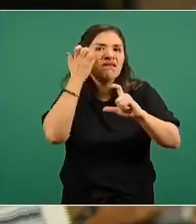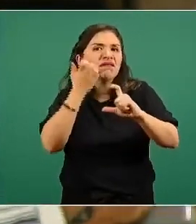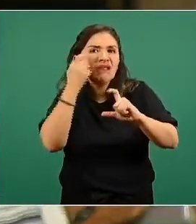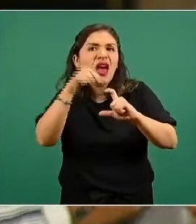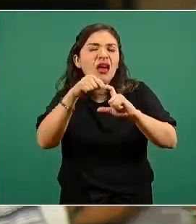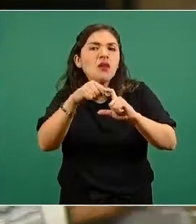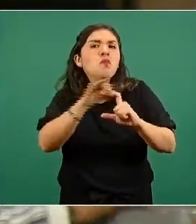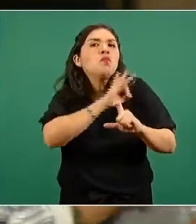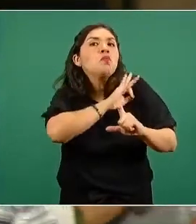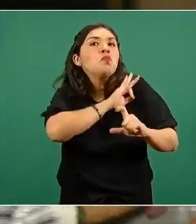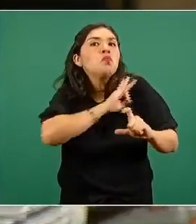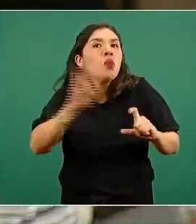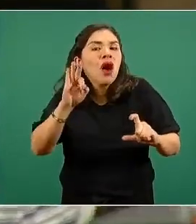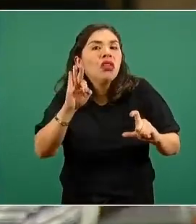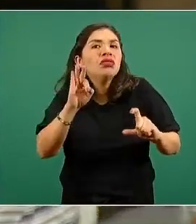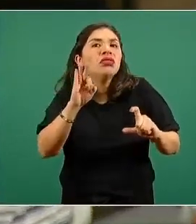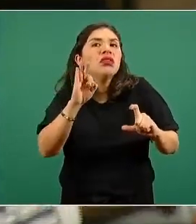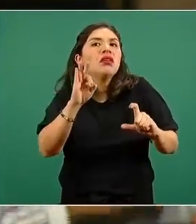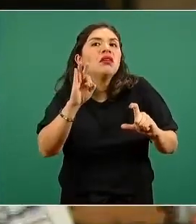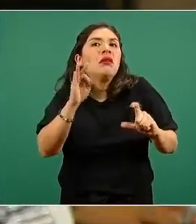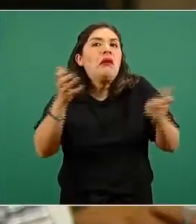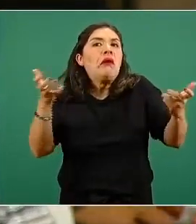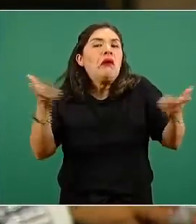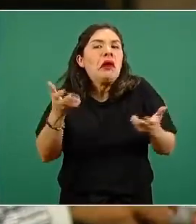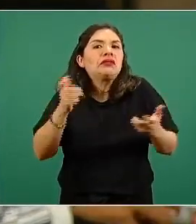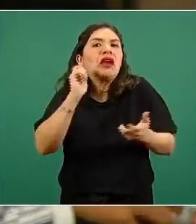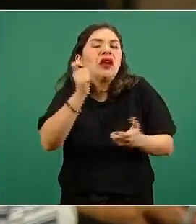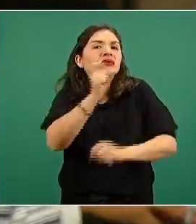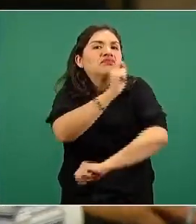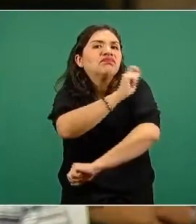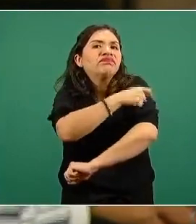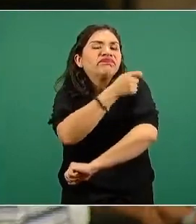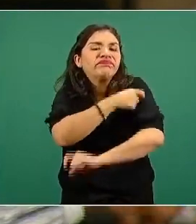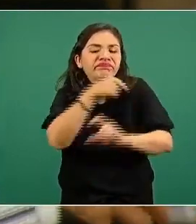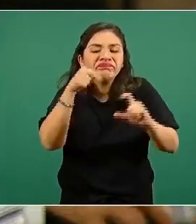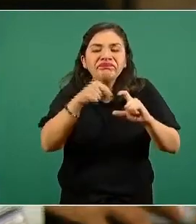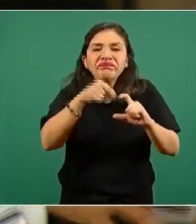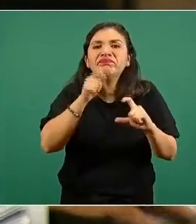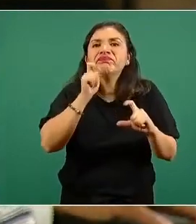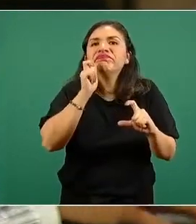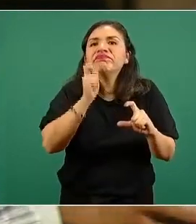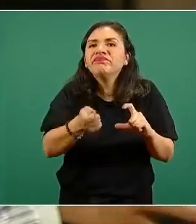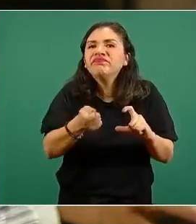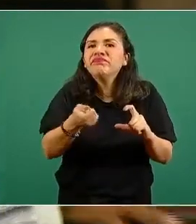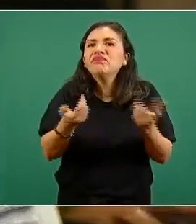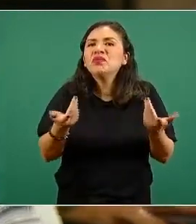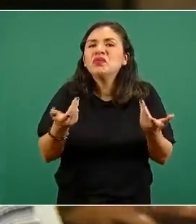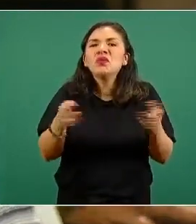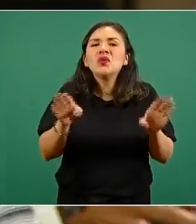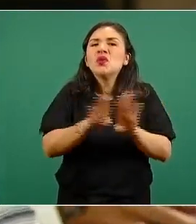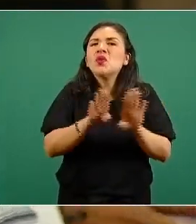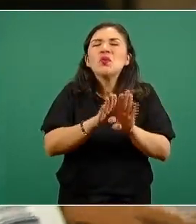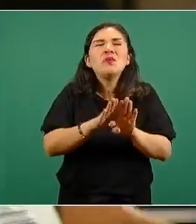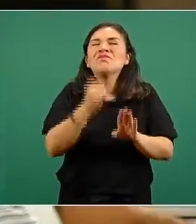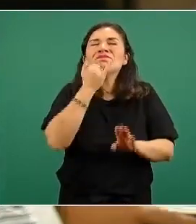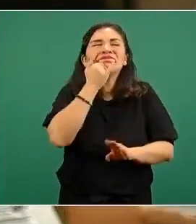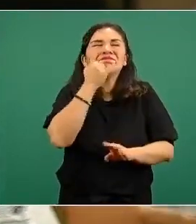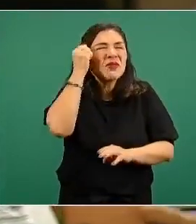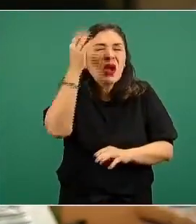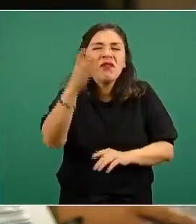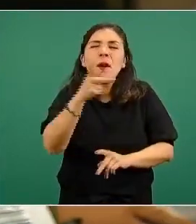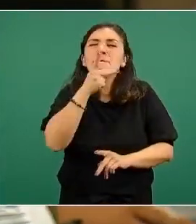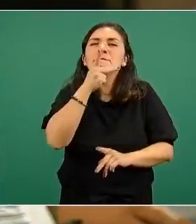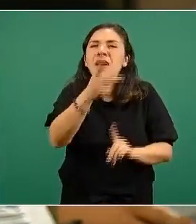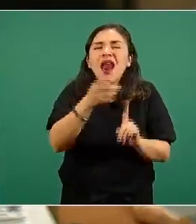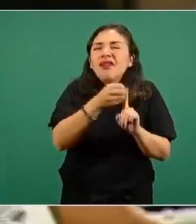¿qué podría ser ¿qué le podría hacer una sustancia? Es que estoy buscando el término,